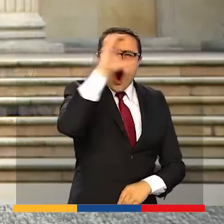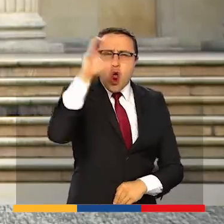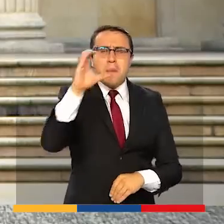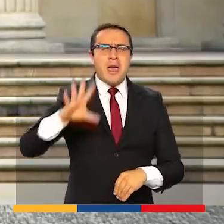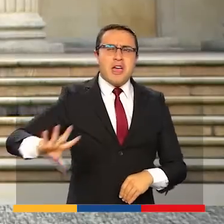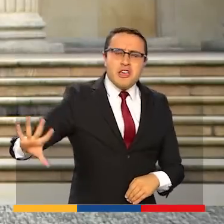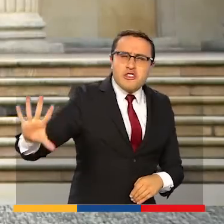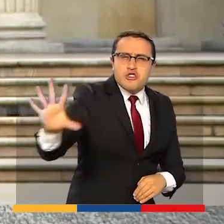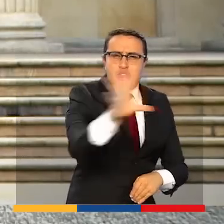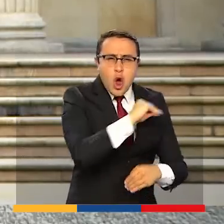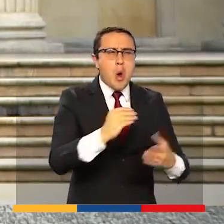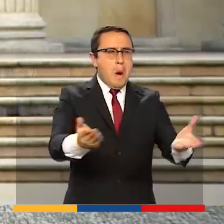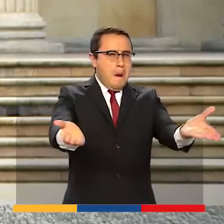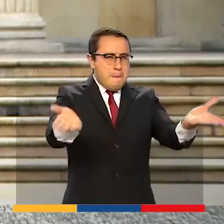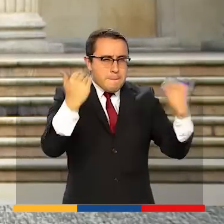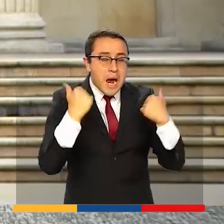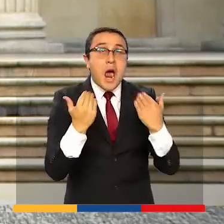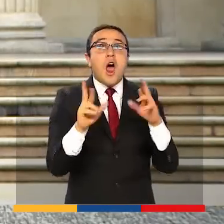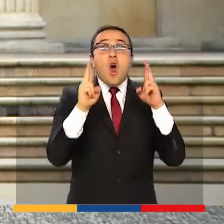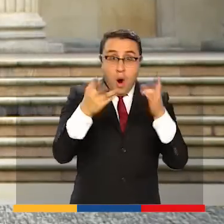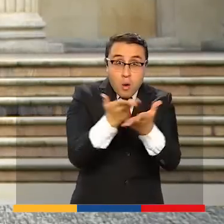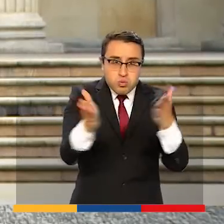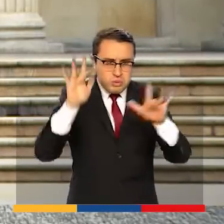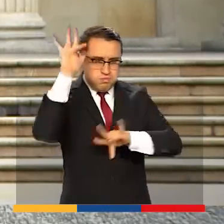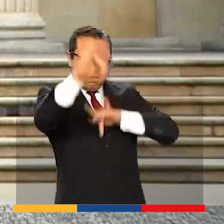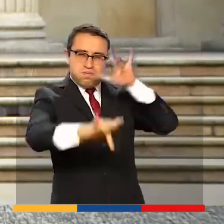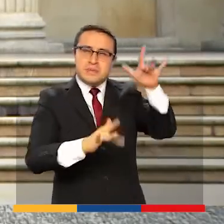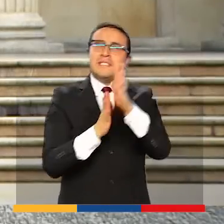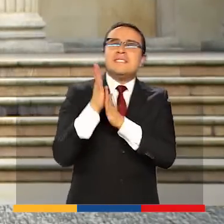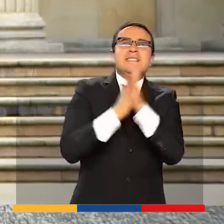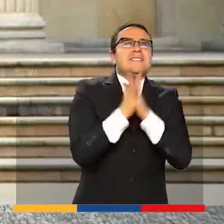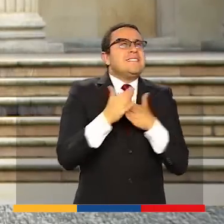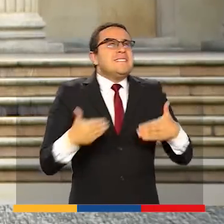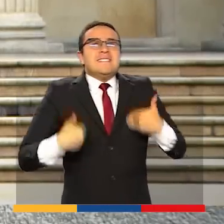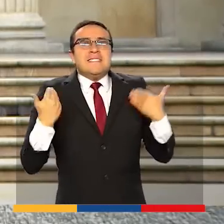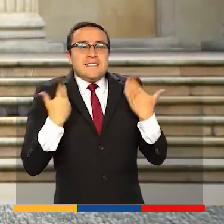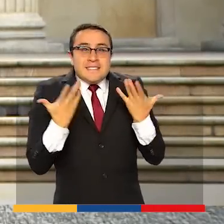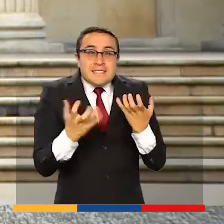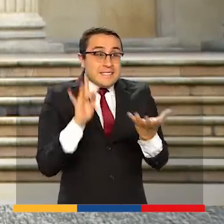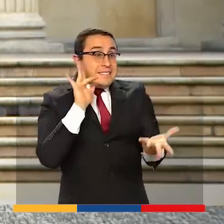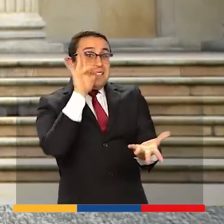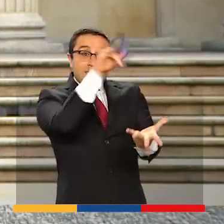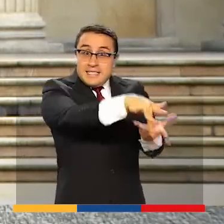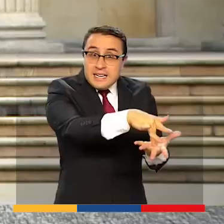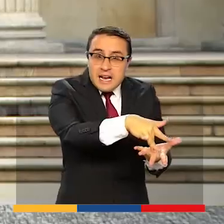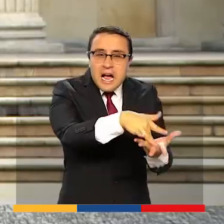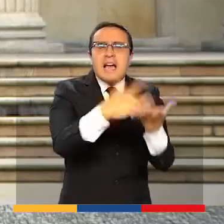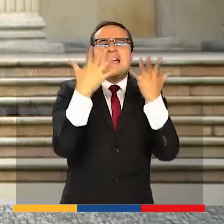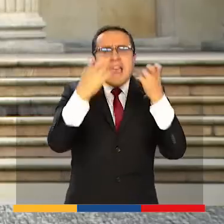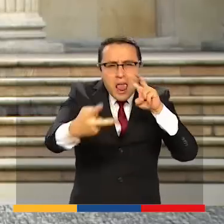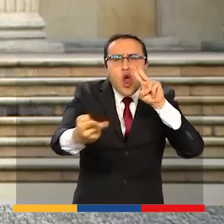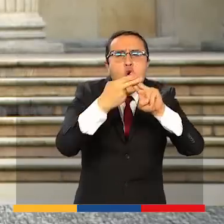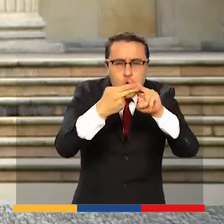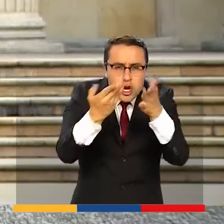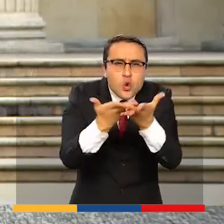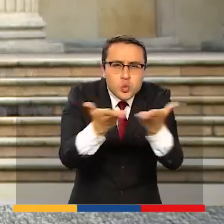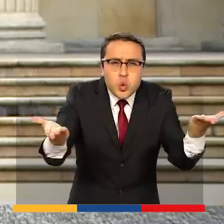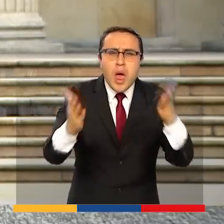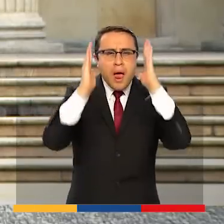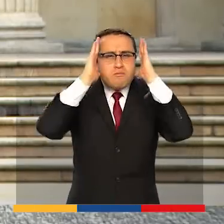quien esperamos verlo masivamente, con esperanza y con entusiasmo, queremos